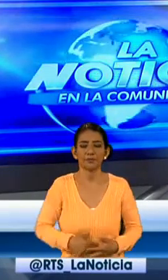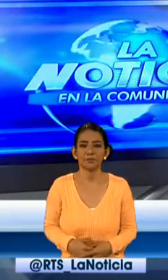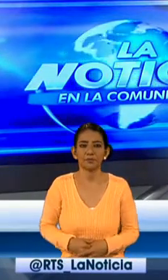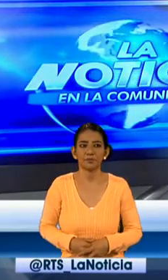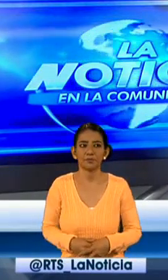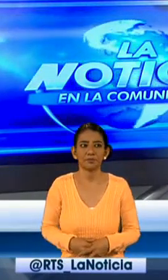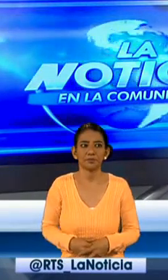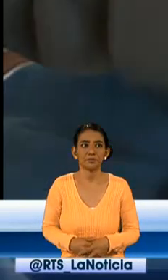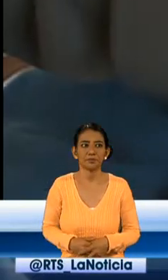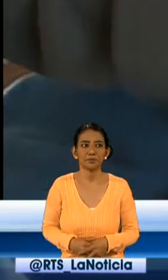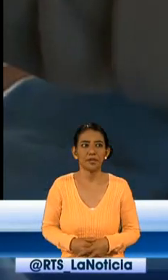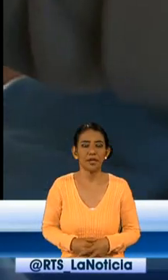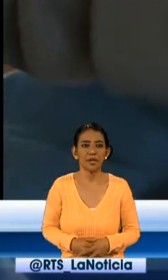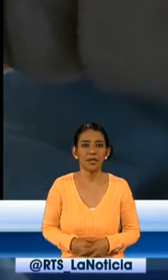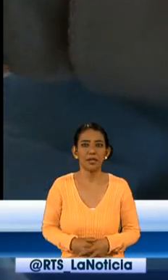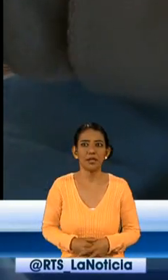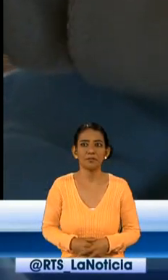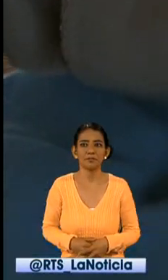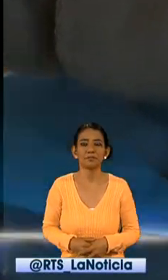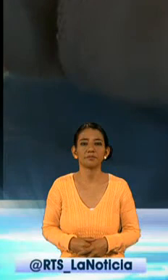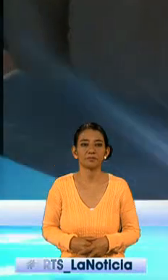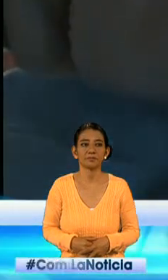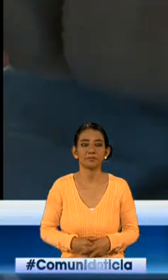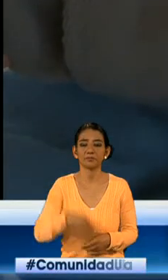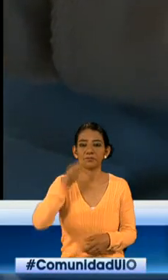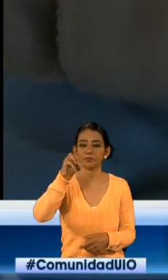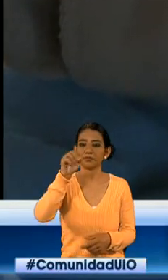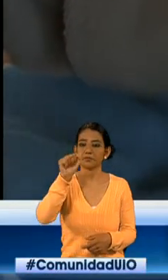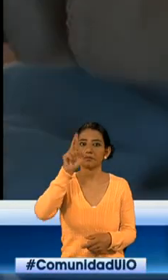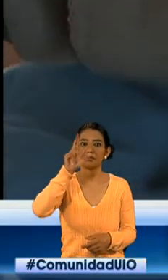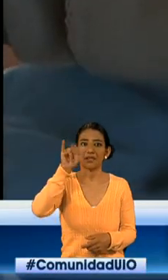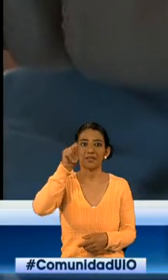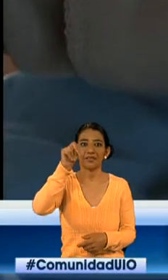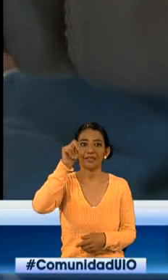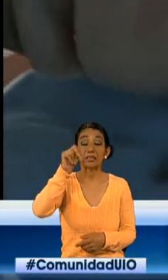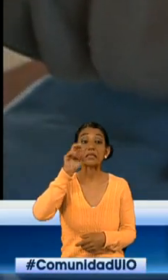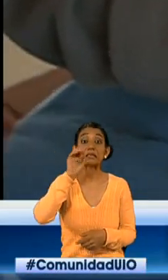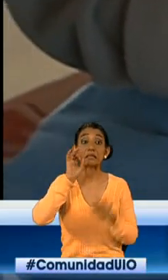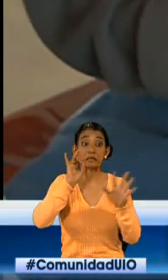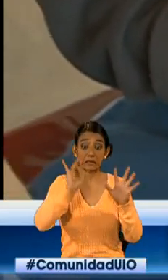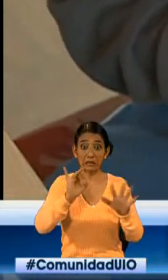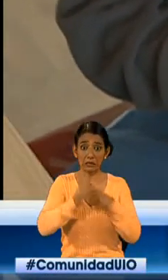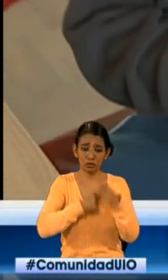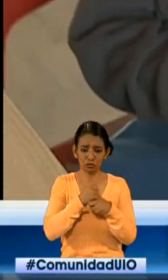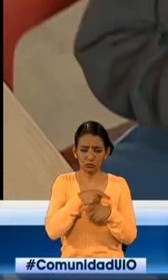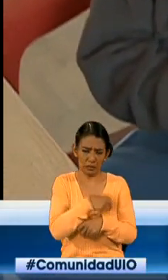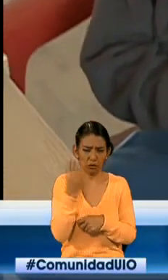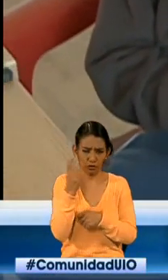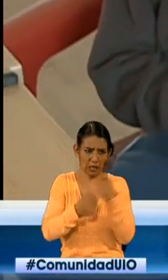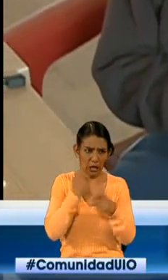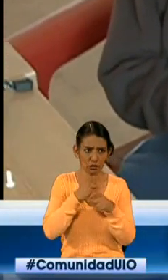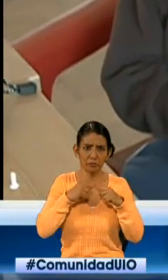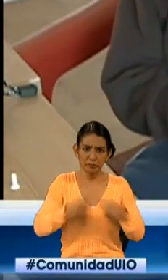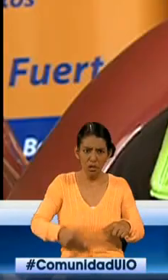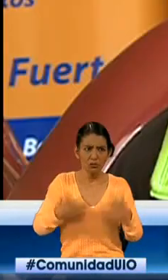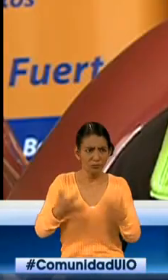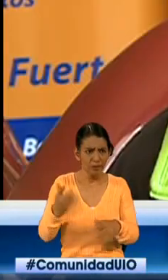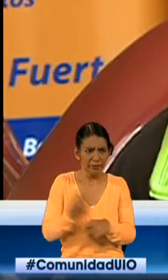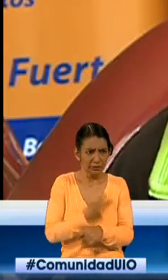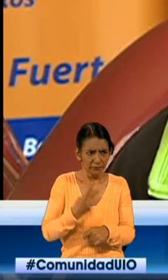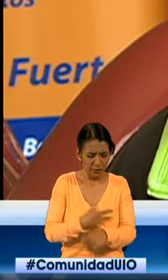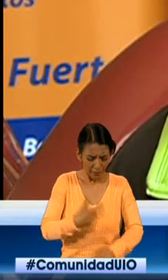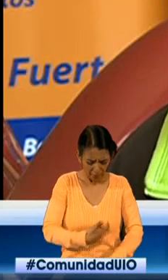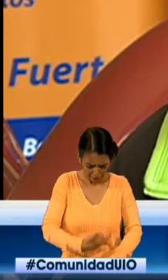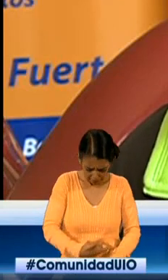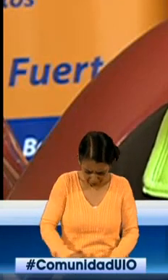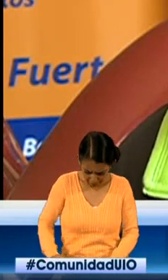nota. Martín Pérez, a sus 7 años de edad, ha aprendido a inyectarse insulina de 5 a 7 veces al día. ¿Y cómo ha sido tu vida